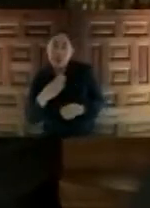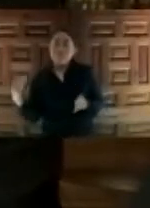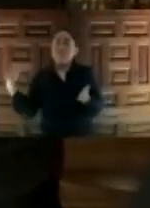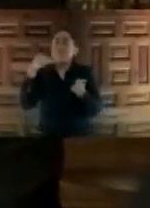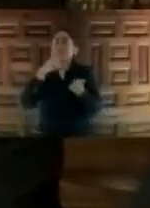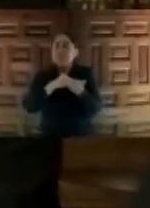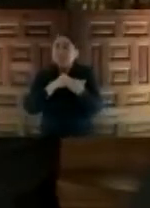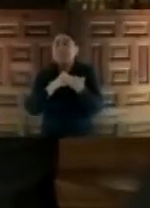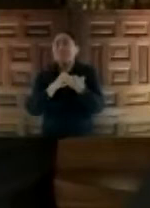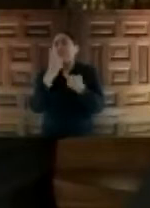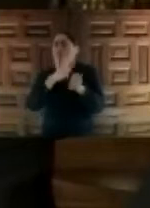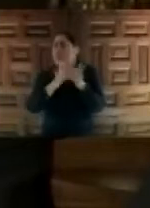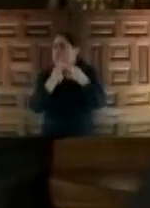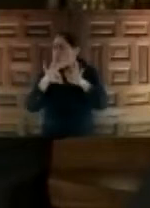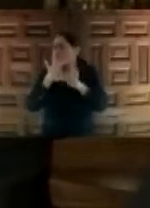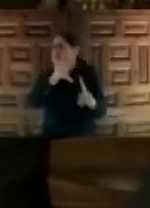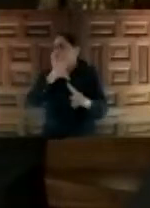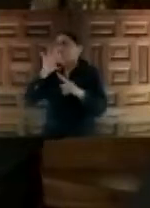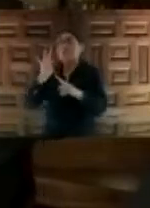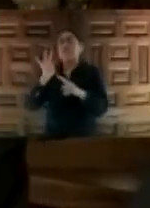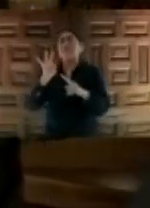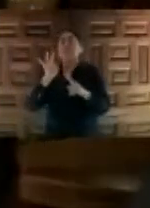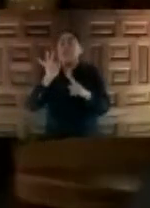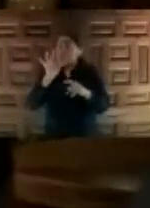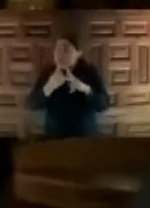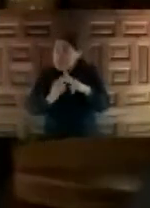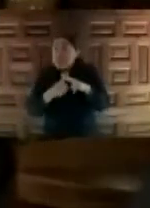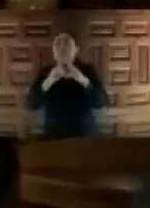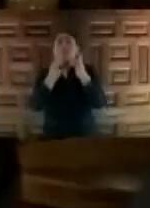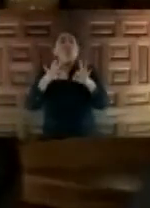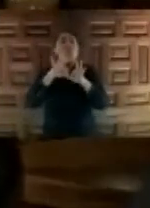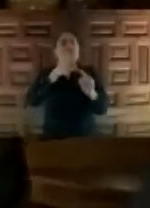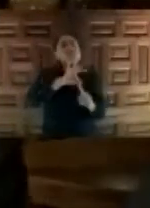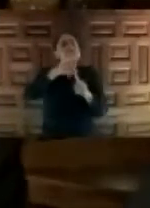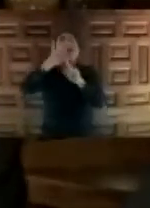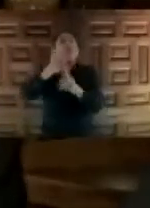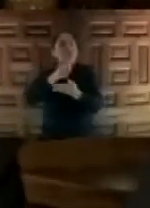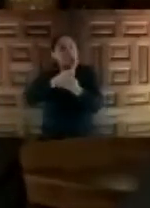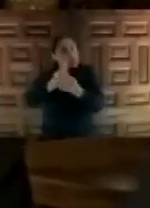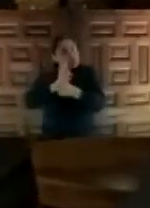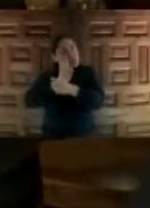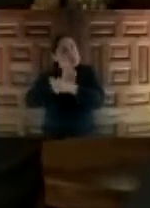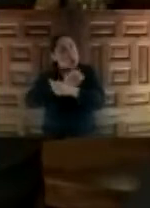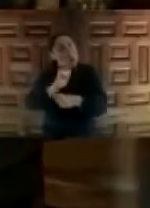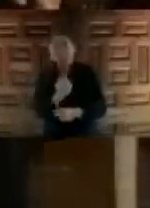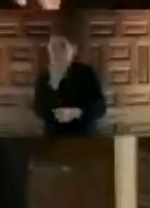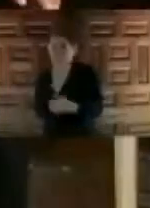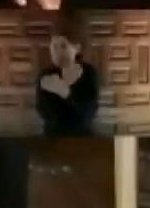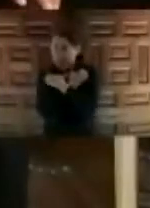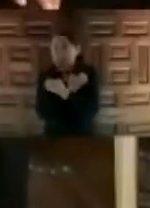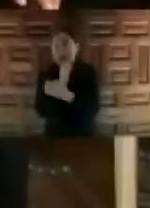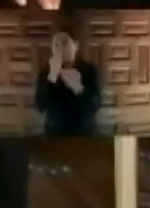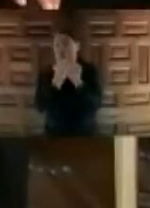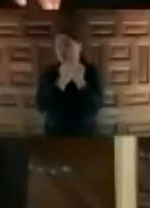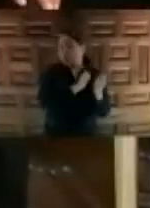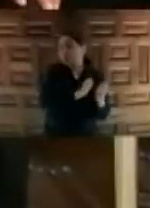una premisa fundamental, articulada a partir del derecho a la educación y que también fue precedida por